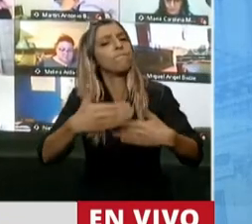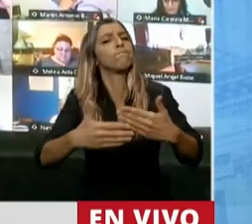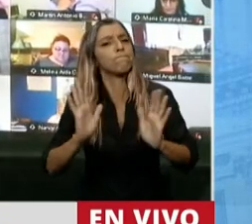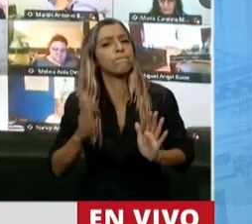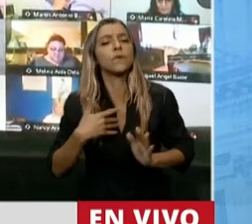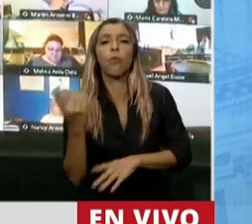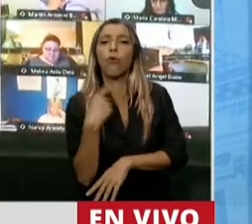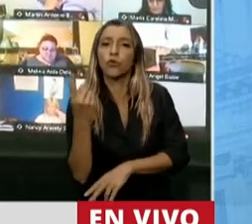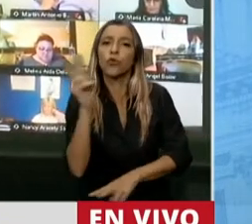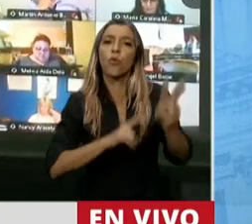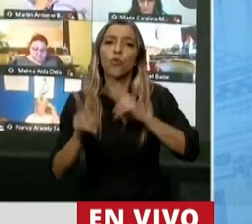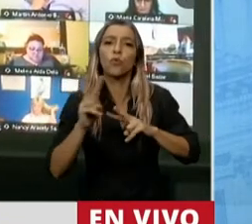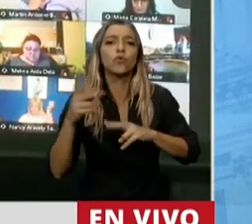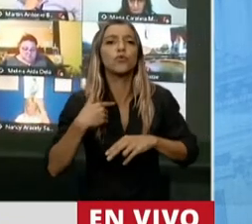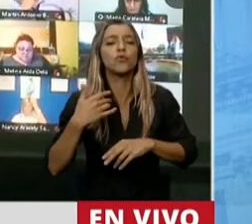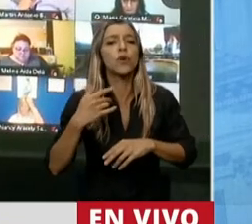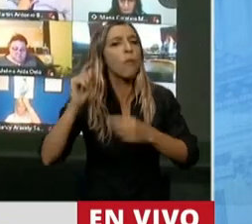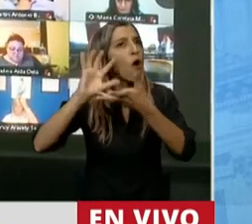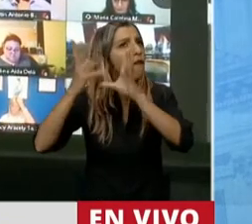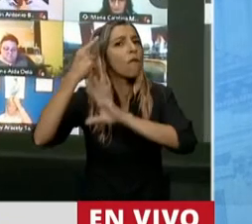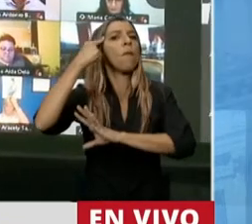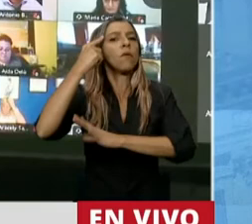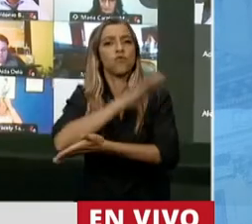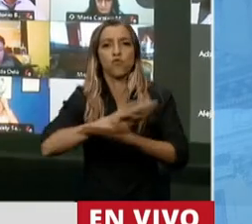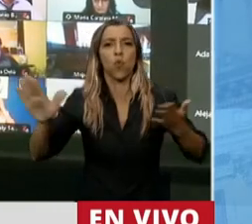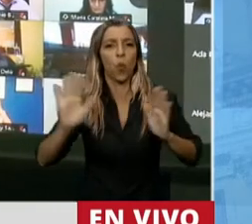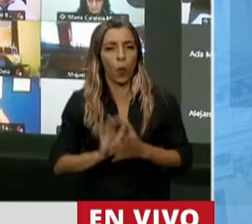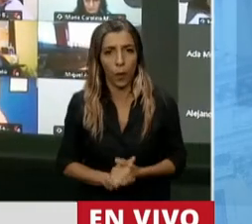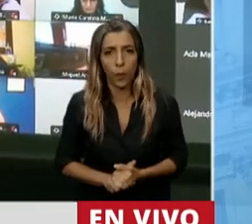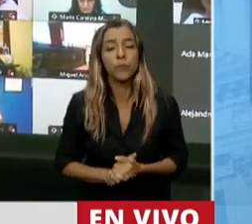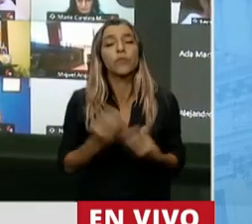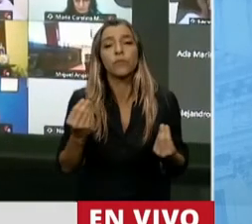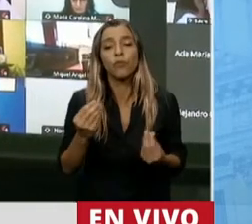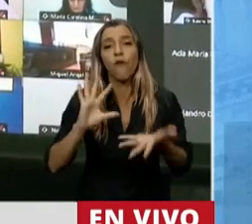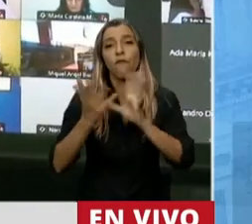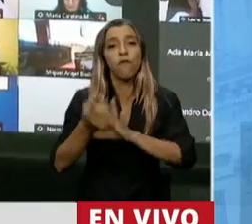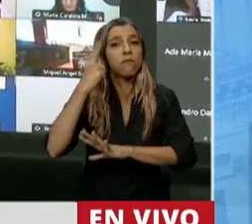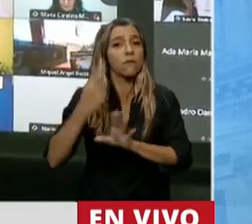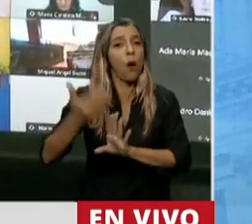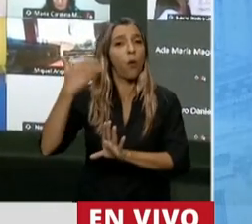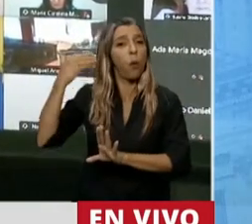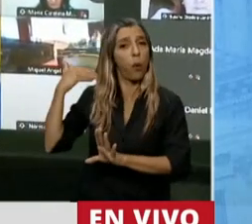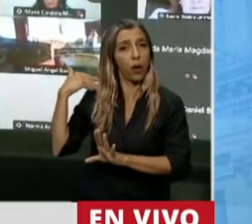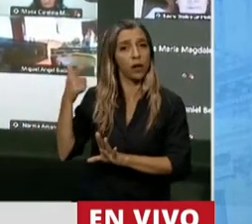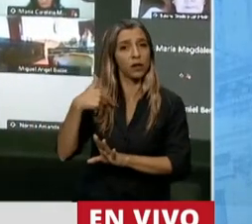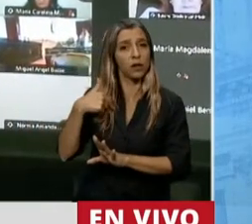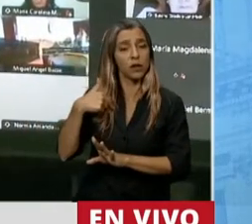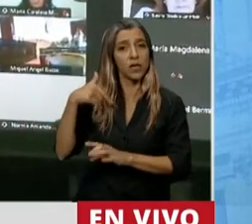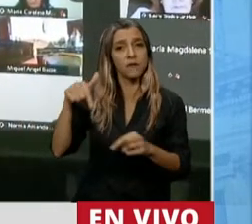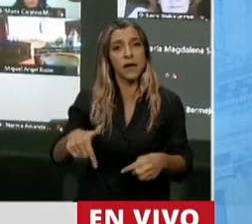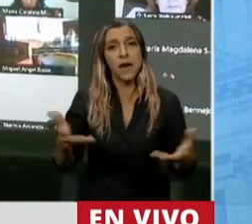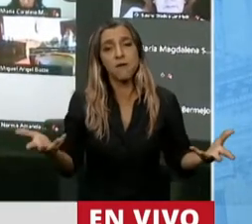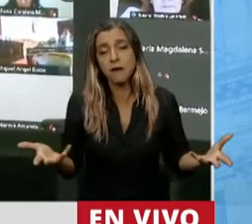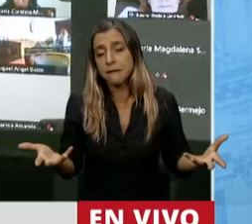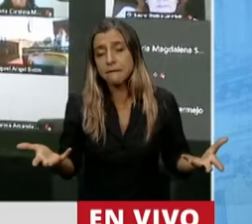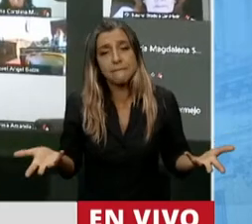construir un nuevo paradigma. Un nuevo paradigma, porque el que nos trajo hasta acá, señor presidente, sí. El que nos